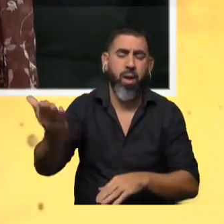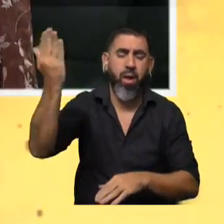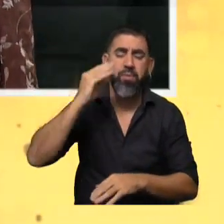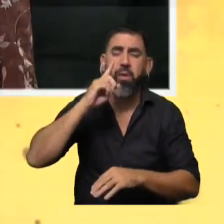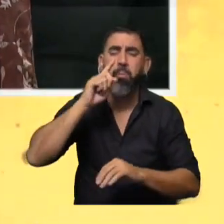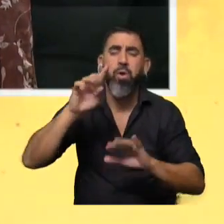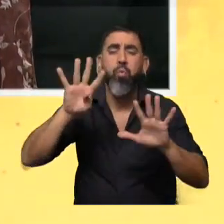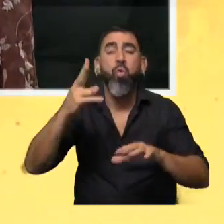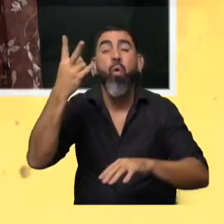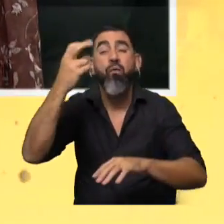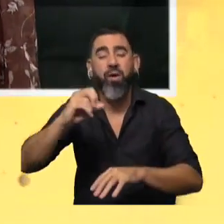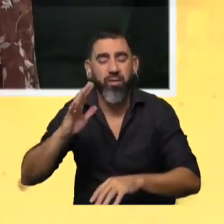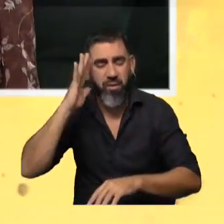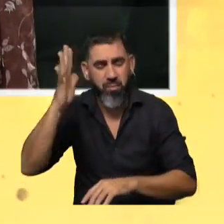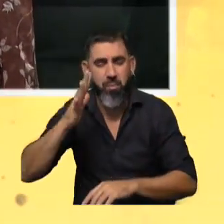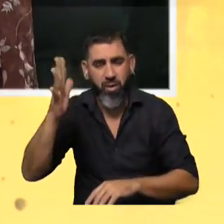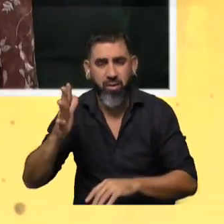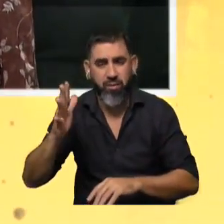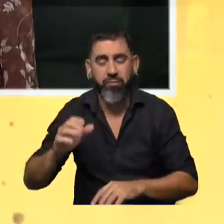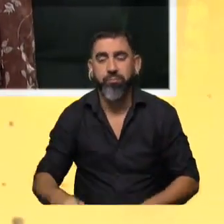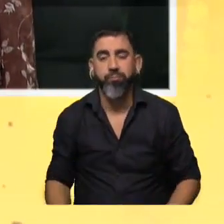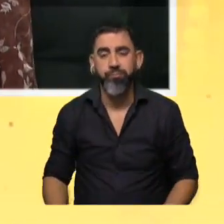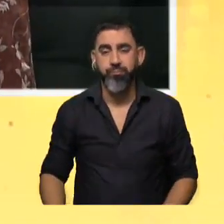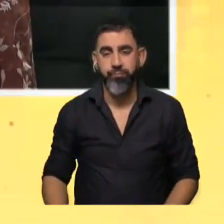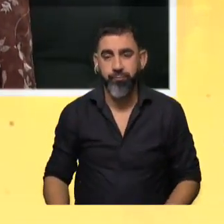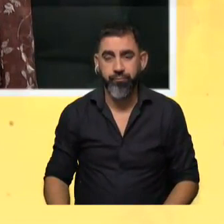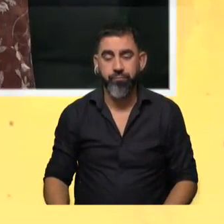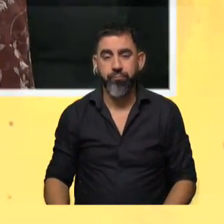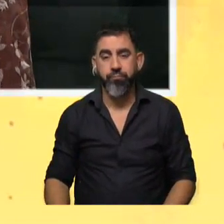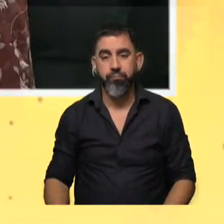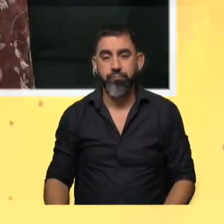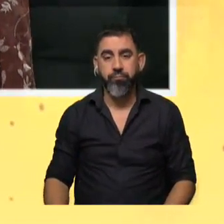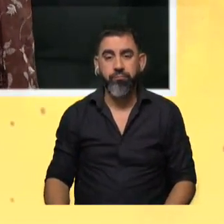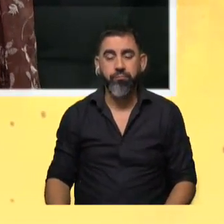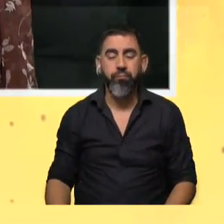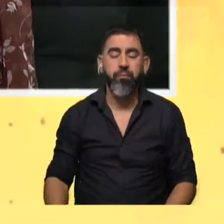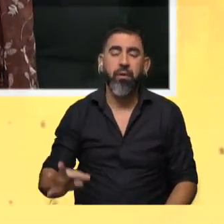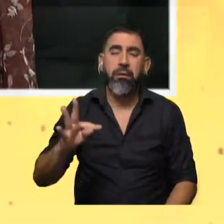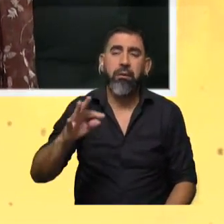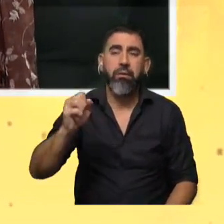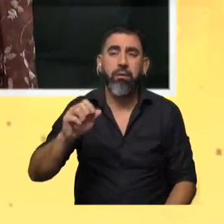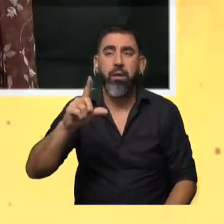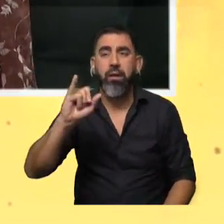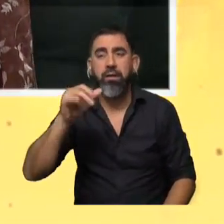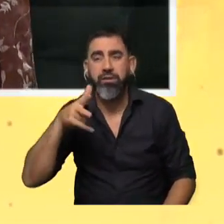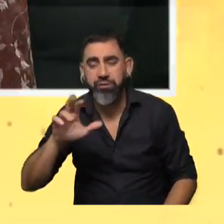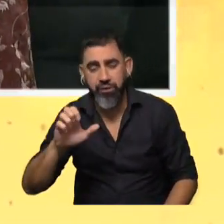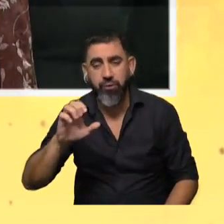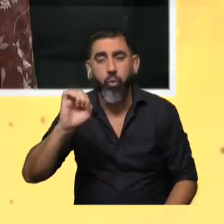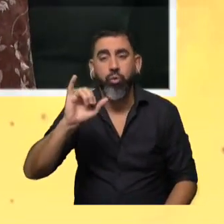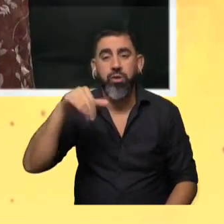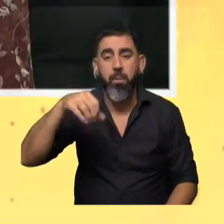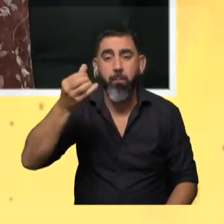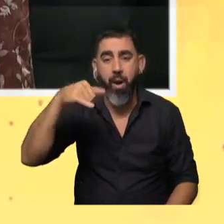nadie se le había ocurrido, de los parasitólogos del siglo pasado, te puedo hablar de Talich, de Osimario, de quien fuera, que alguna vez fuéramos a